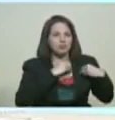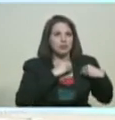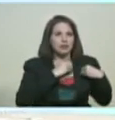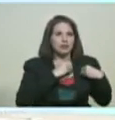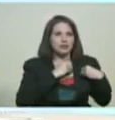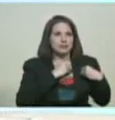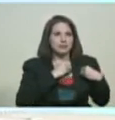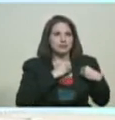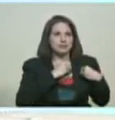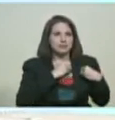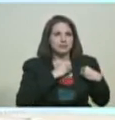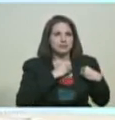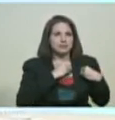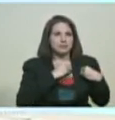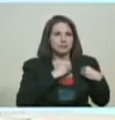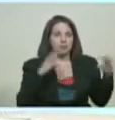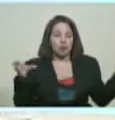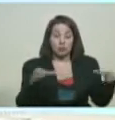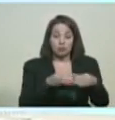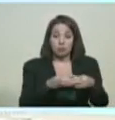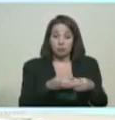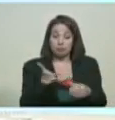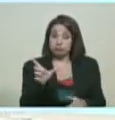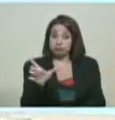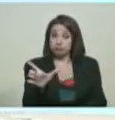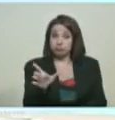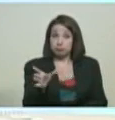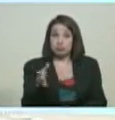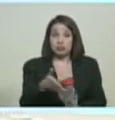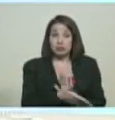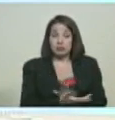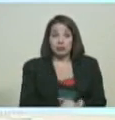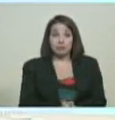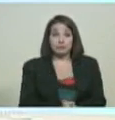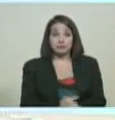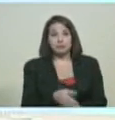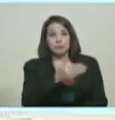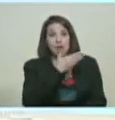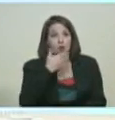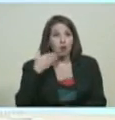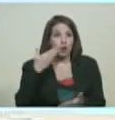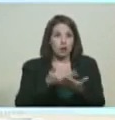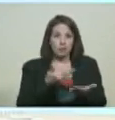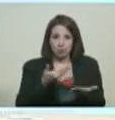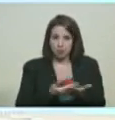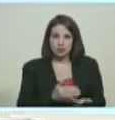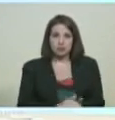que el partido socialista mejoren la calidad de sus propuestas